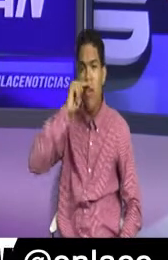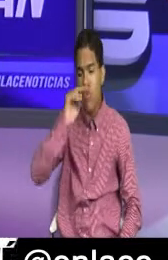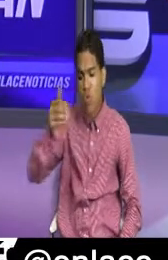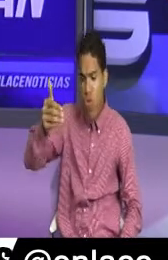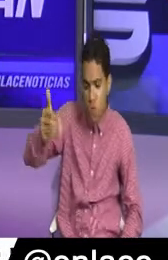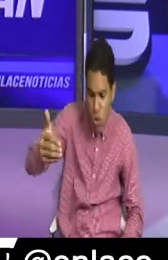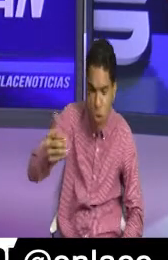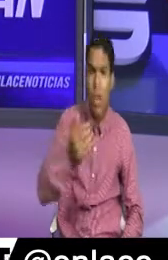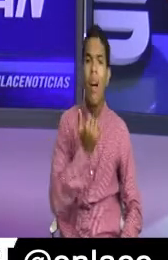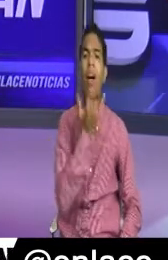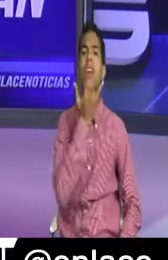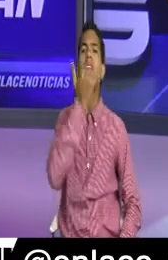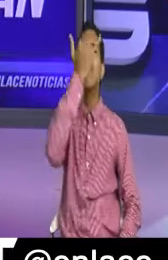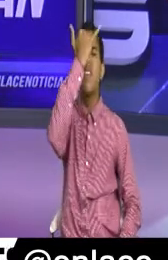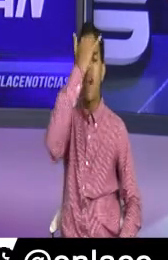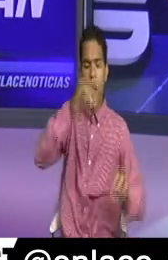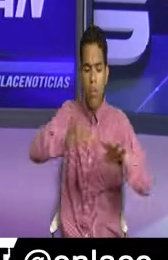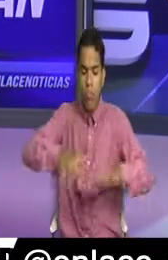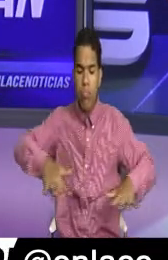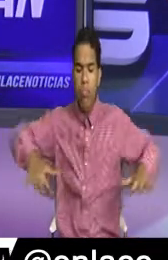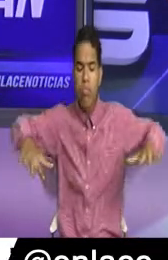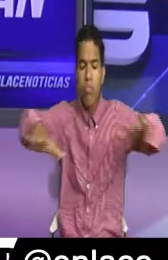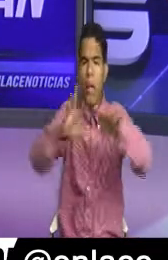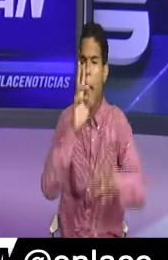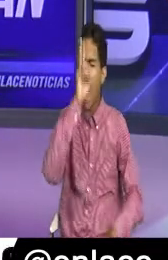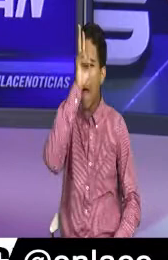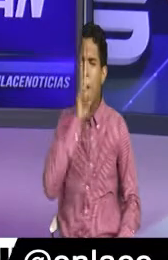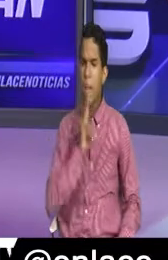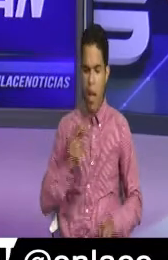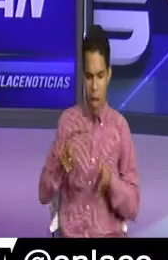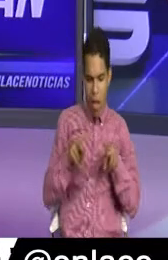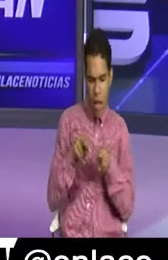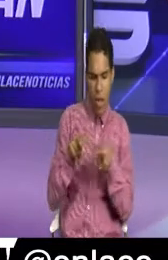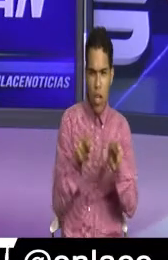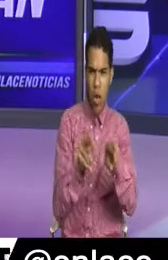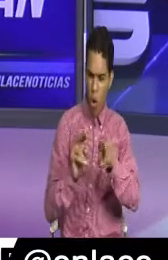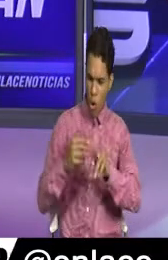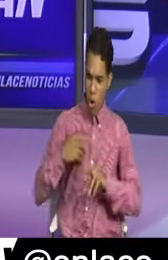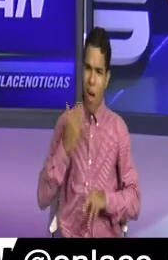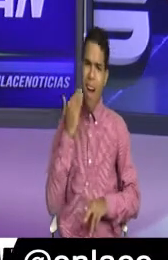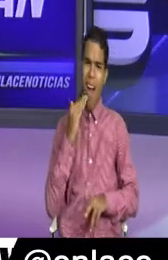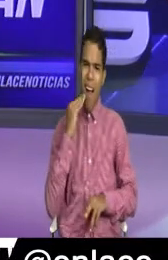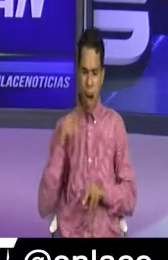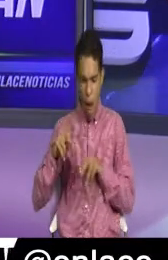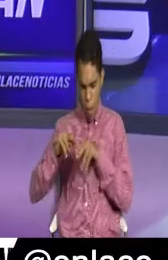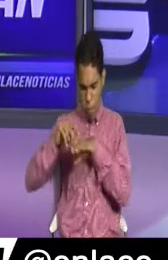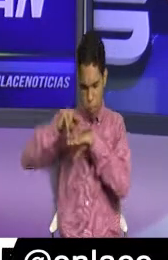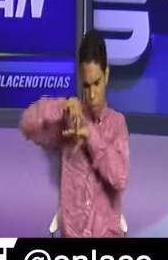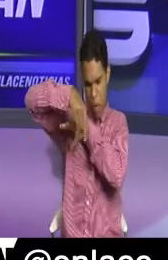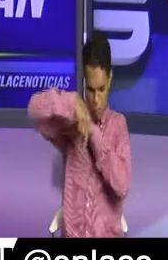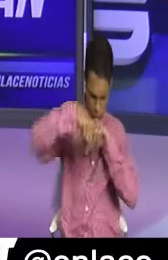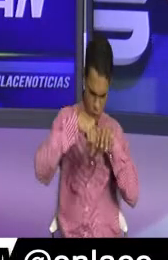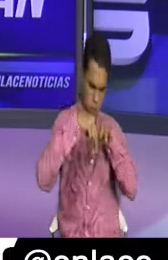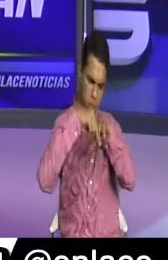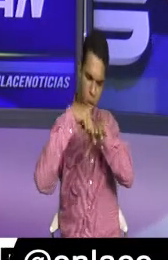La menor, al parecer, fue arrastrada por las aguas del río Cascal, vereda La Llama, corregimiento